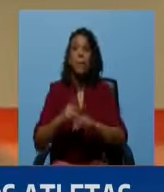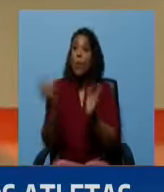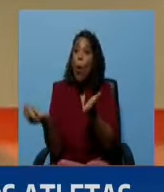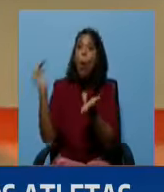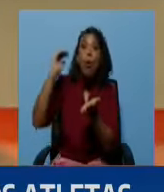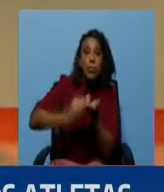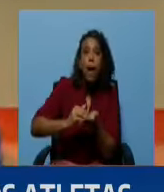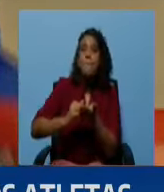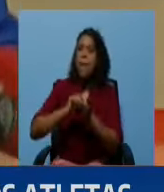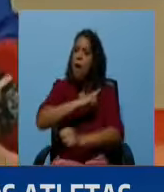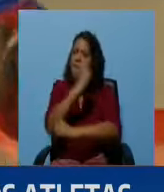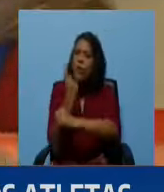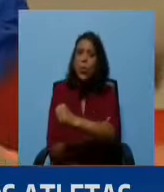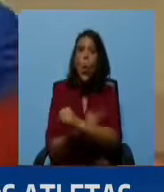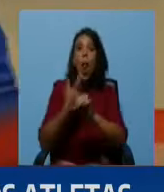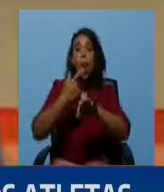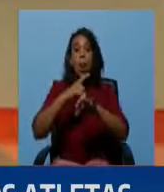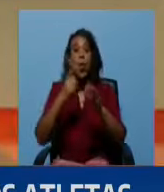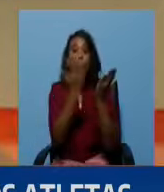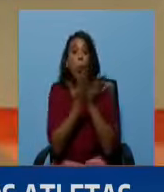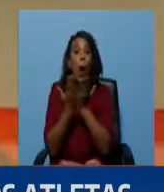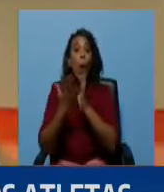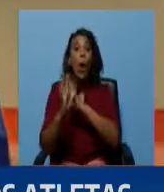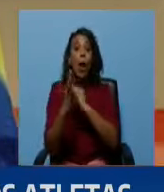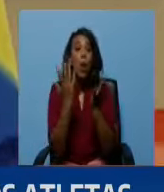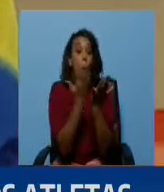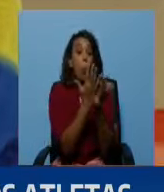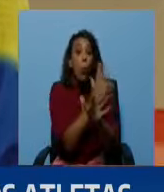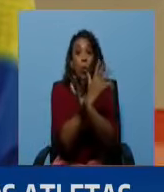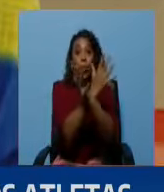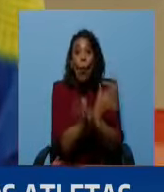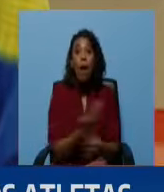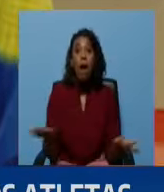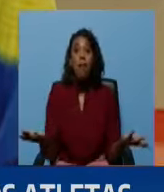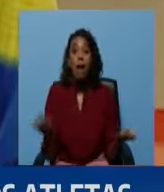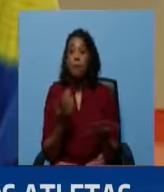Retomar y fortalecer los Juegos Estudiantiles a todo nivel.